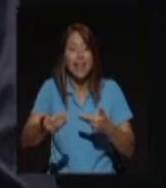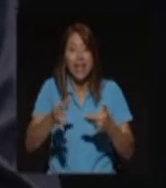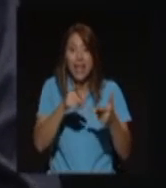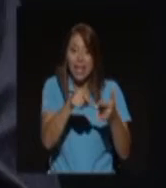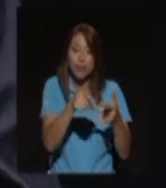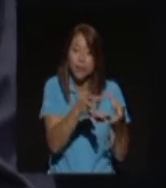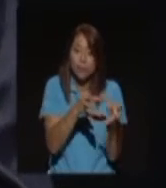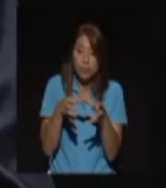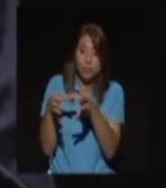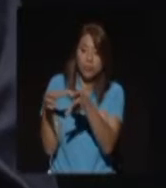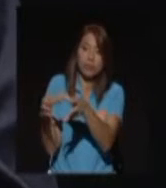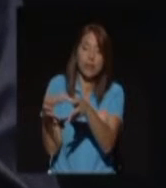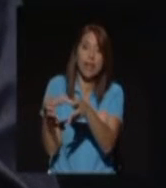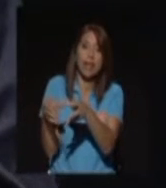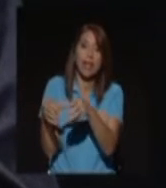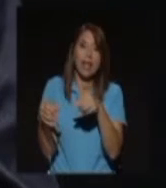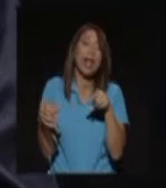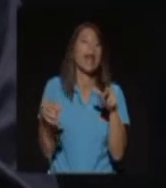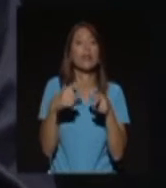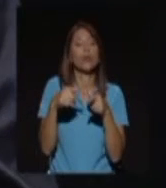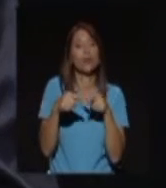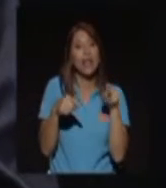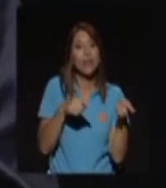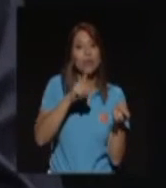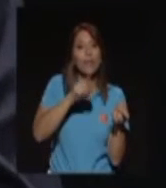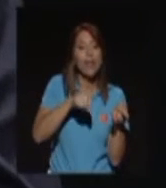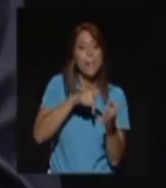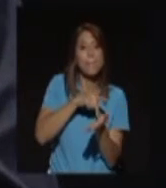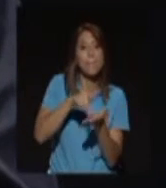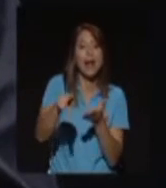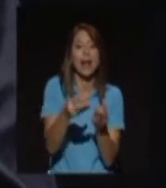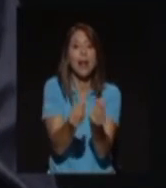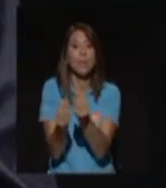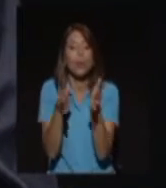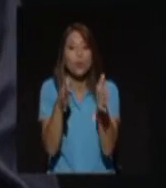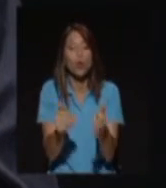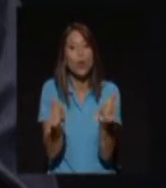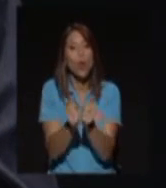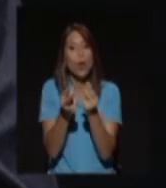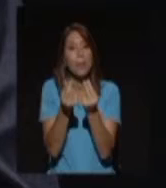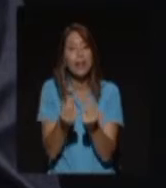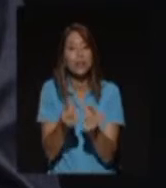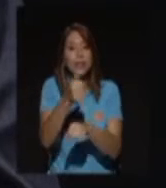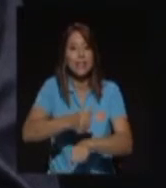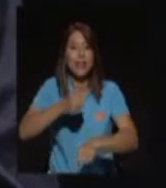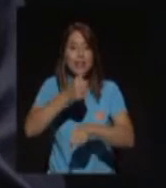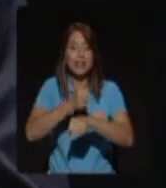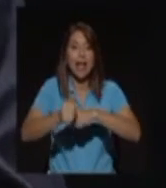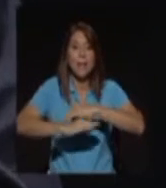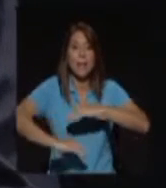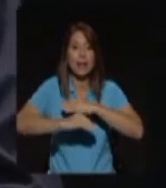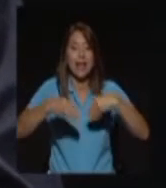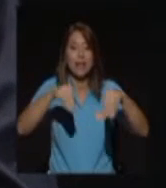liquidarle a los productores al precio que se establecía con base en las exportaciones que tenían. Los productores